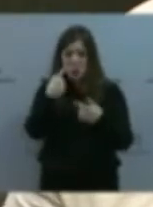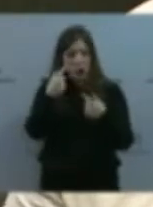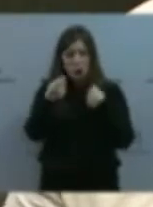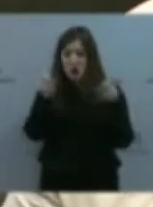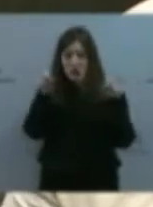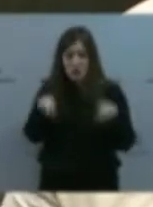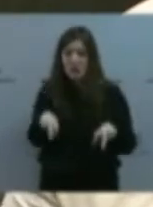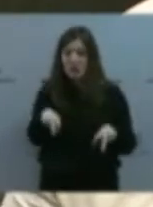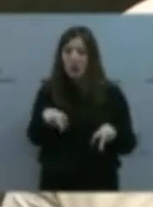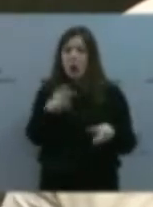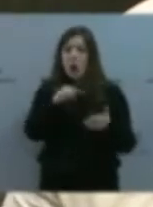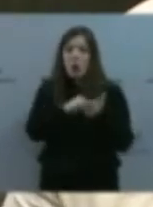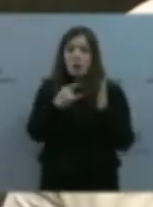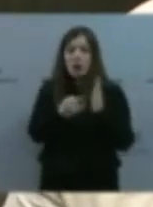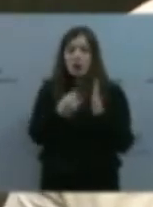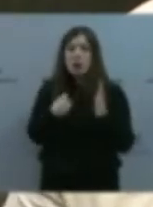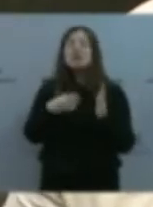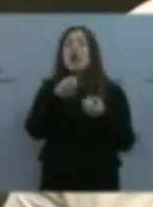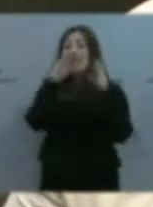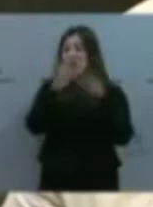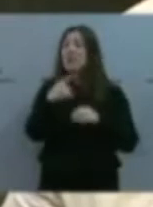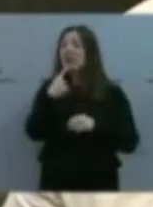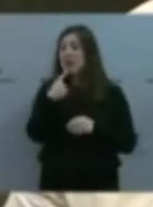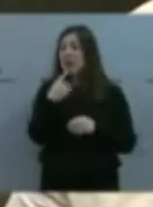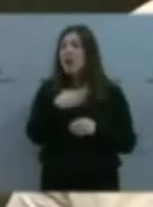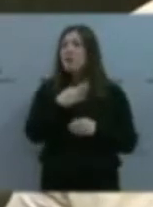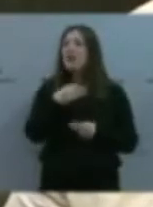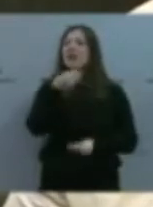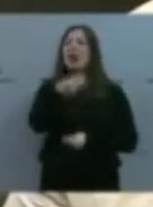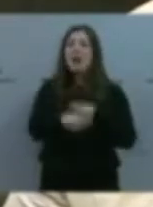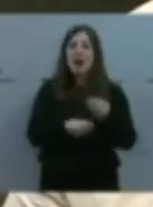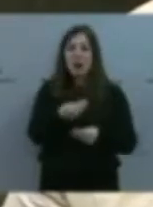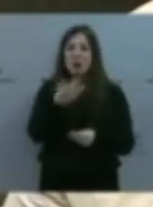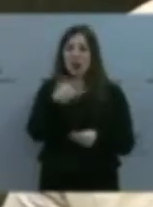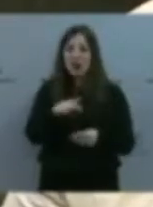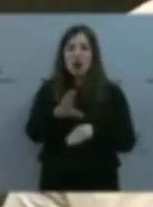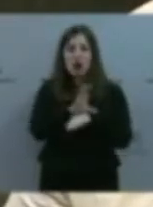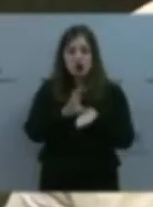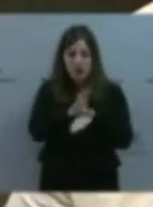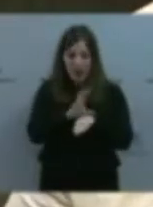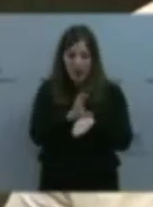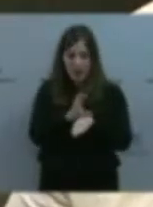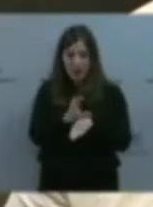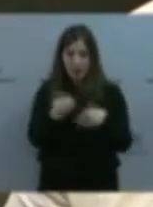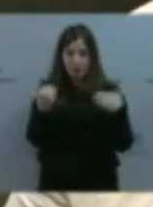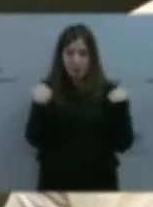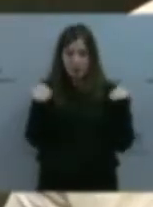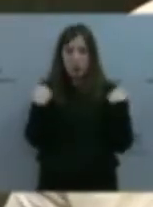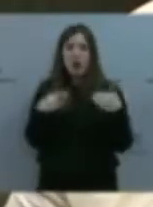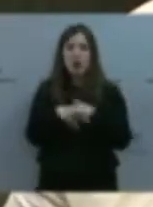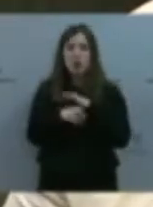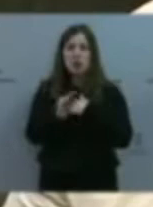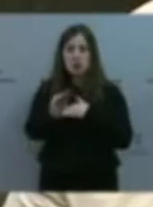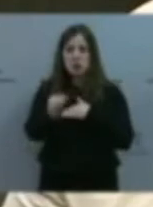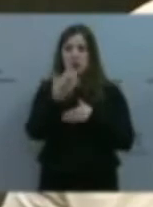informe, podría haber llevado a cabo la propia Consejería con sus recursos. El caso de Montepío ilustra en buena